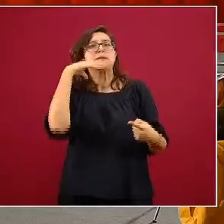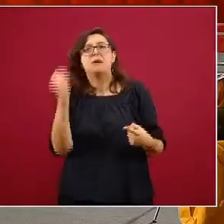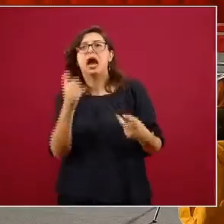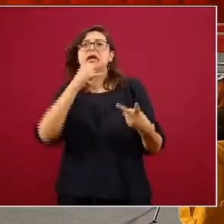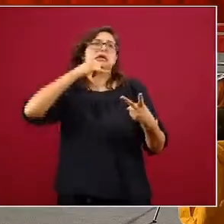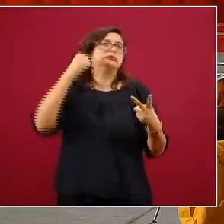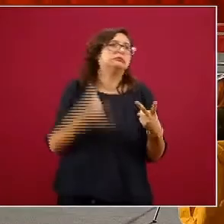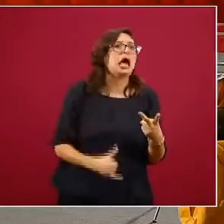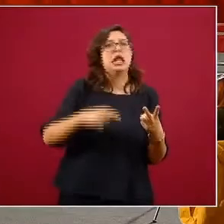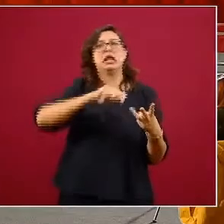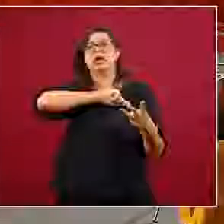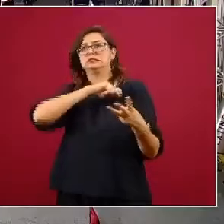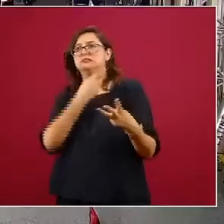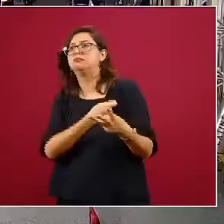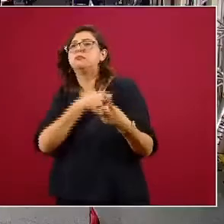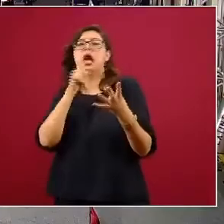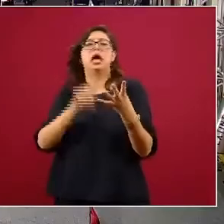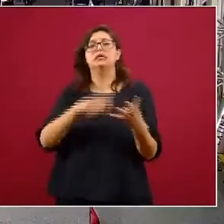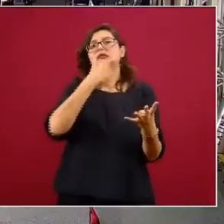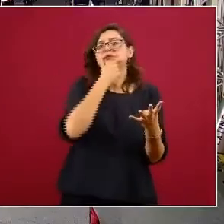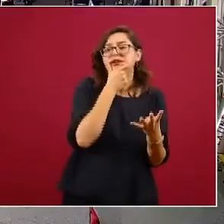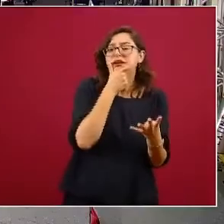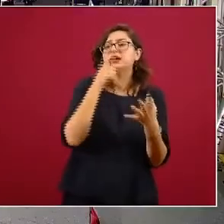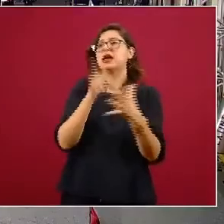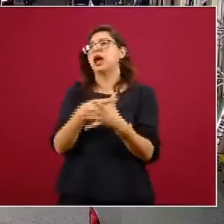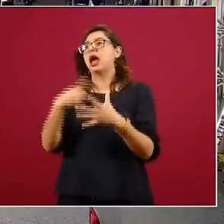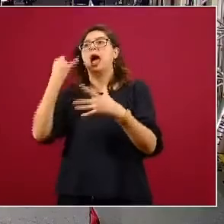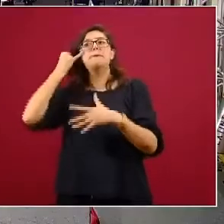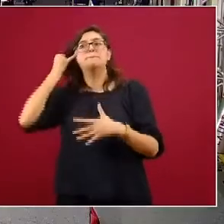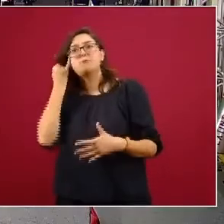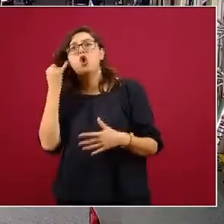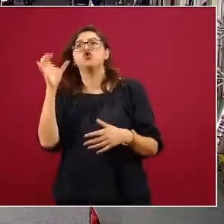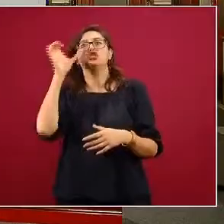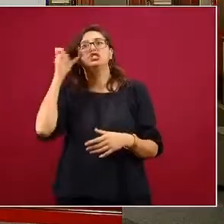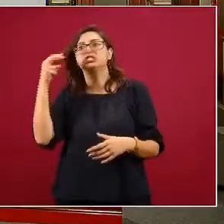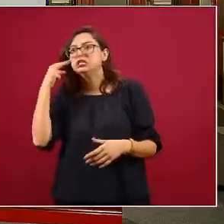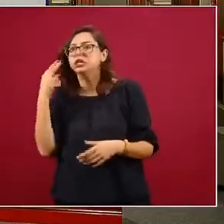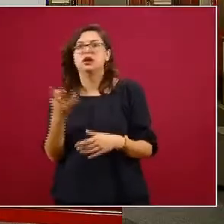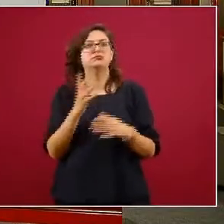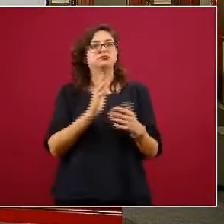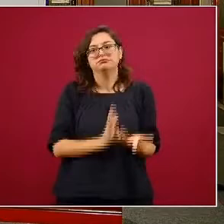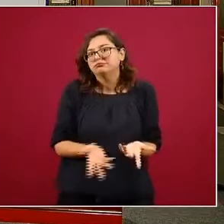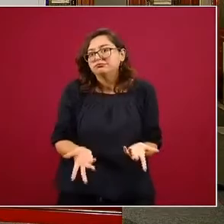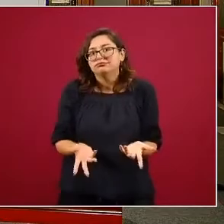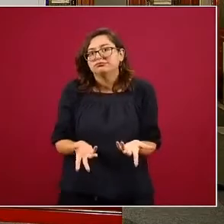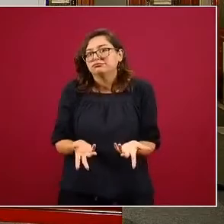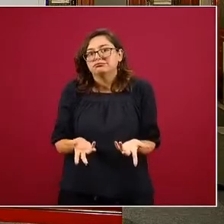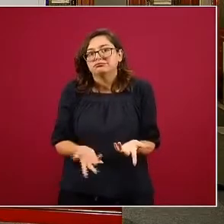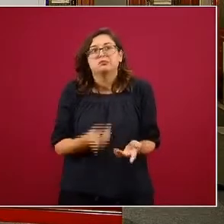tuvo Reino Unido, lo tuvo Singapur, lo tuvo Japón, lo tuvo China. Y ustedes